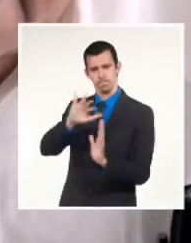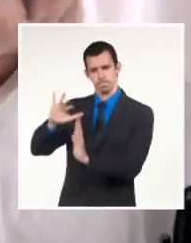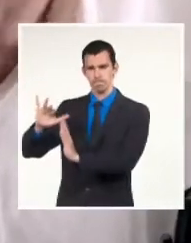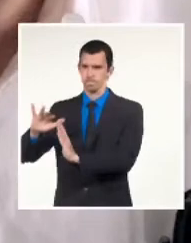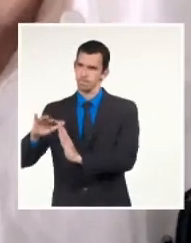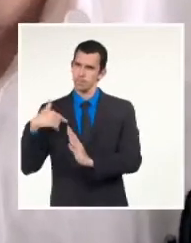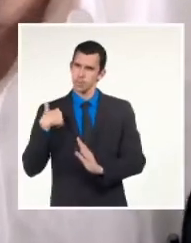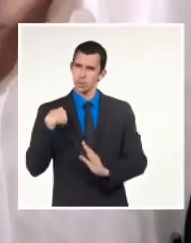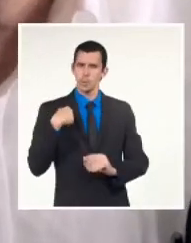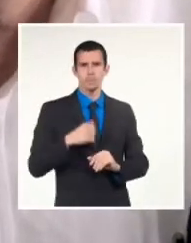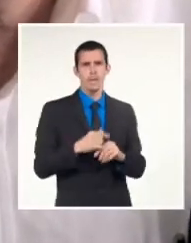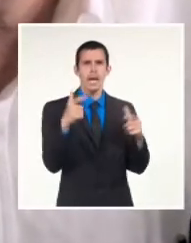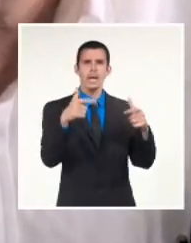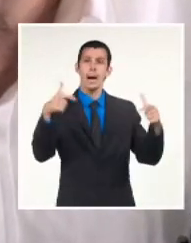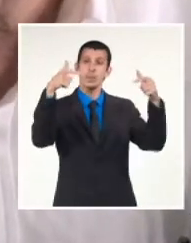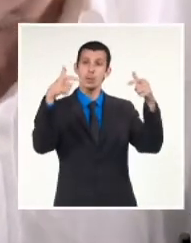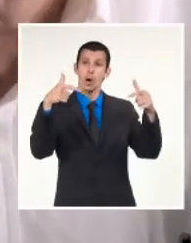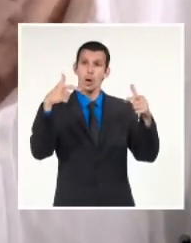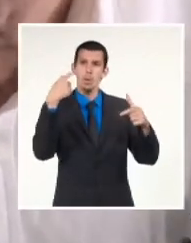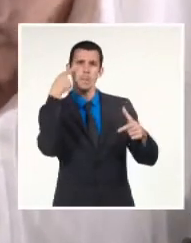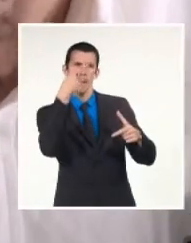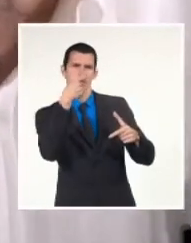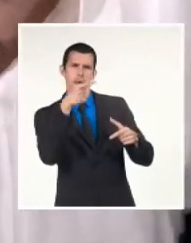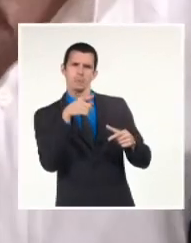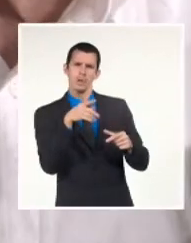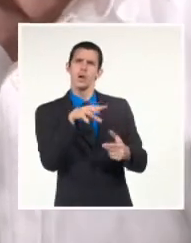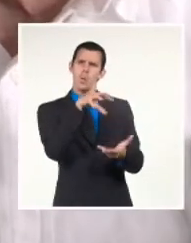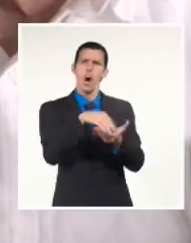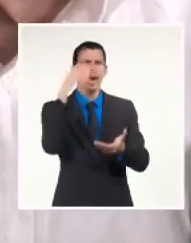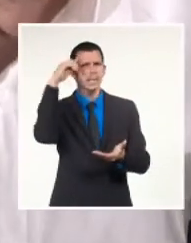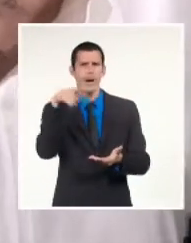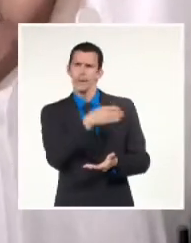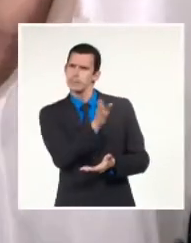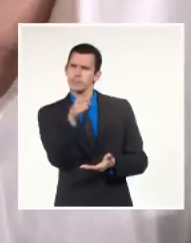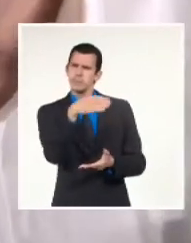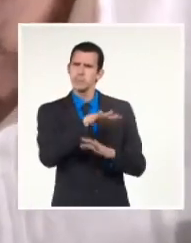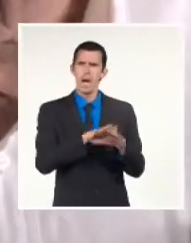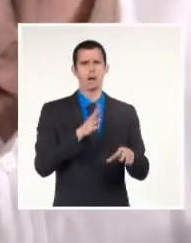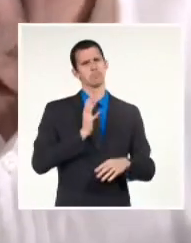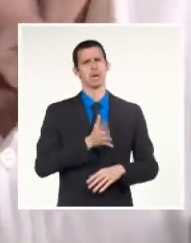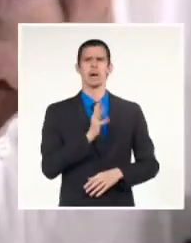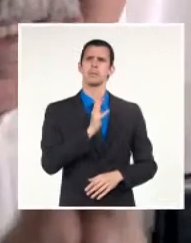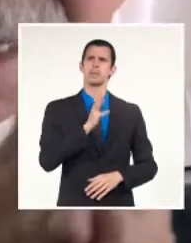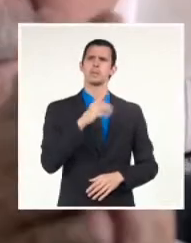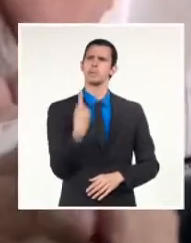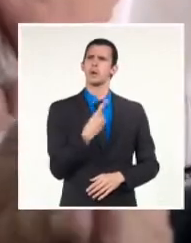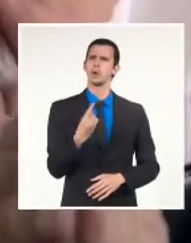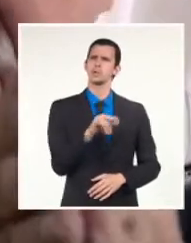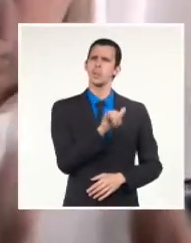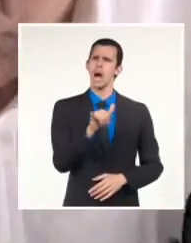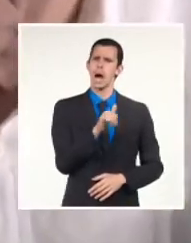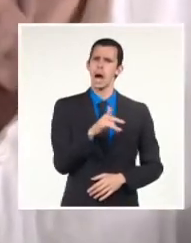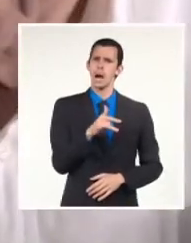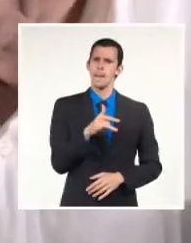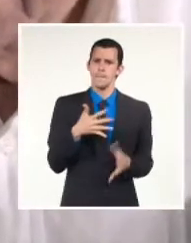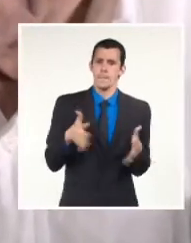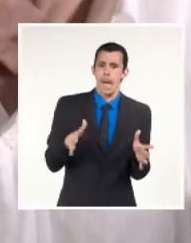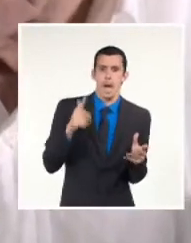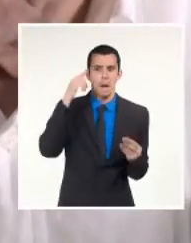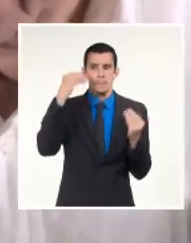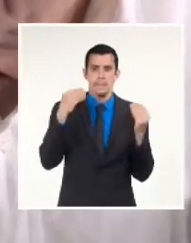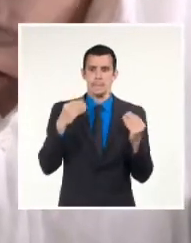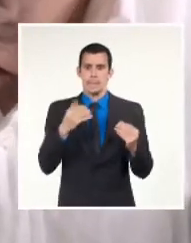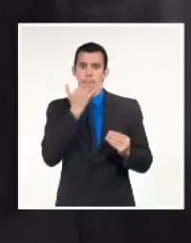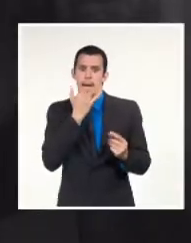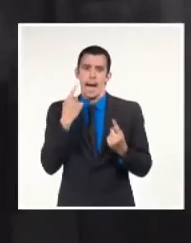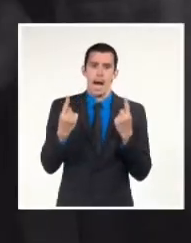No había espacio para el miedo, no porque uno fuera más valiente que nadie, sino que iba tan concentrado